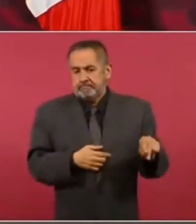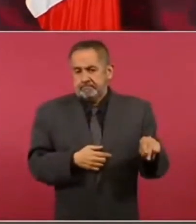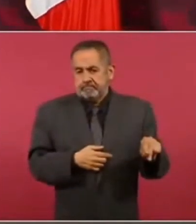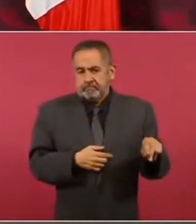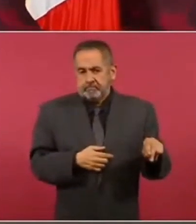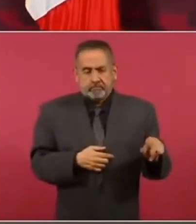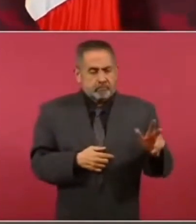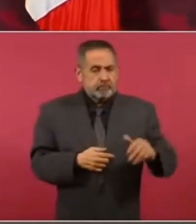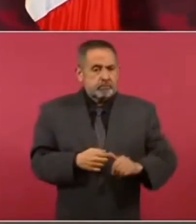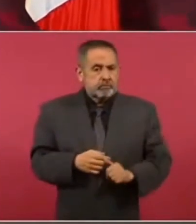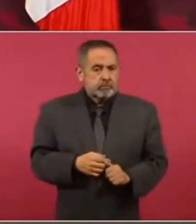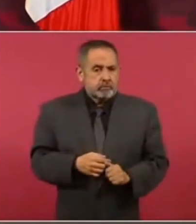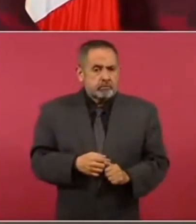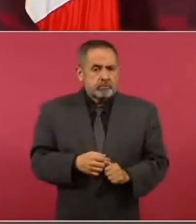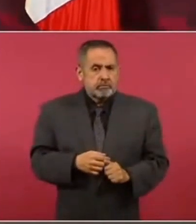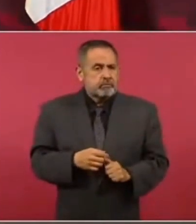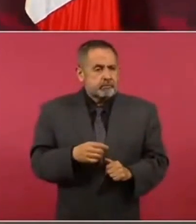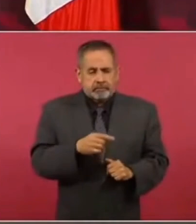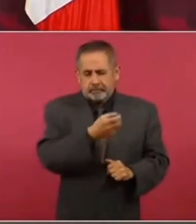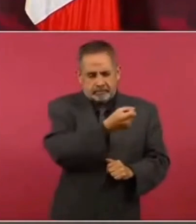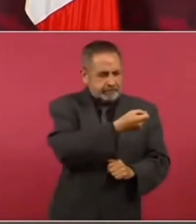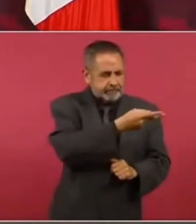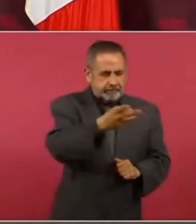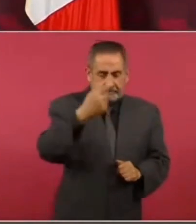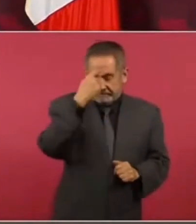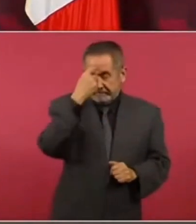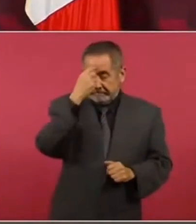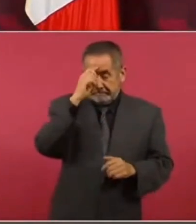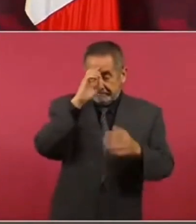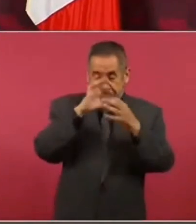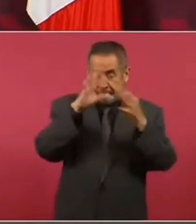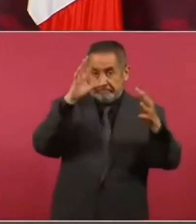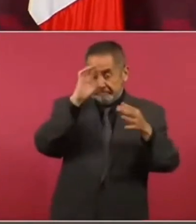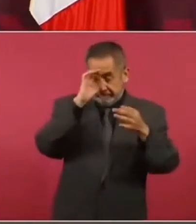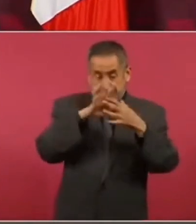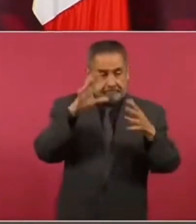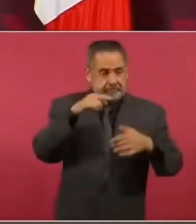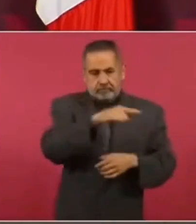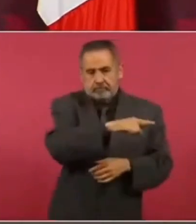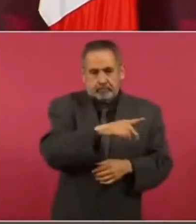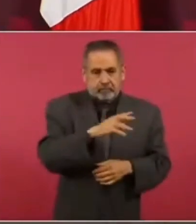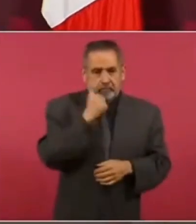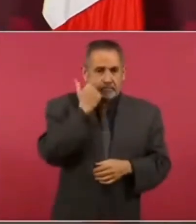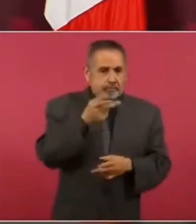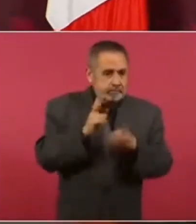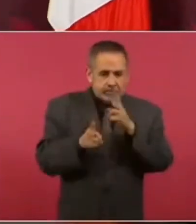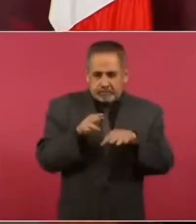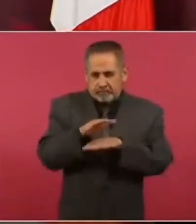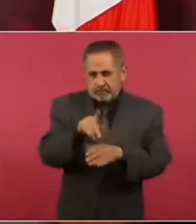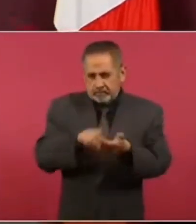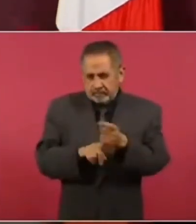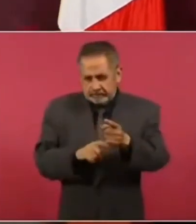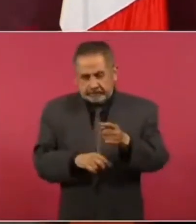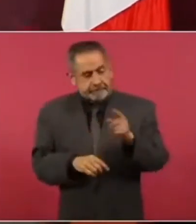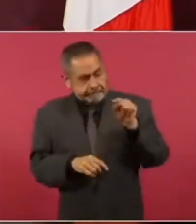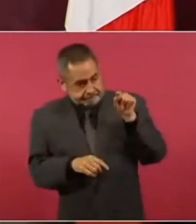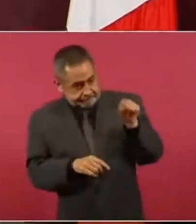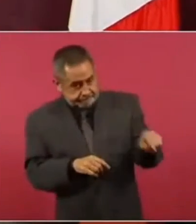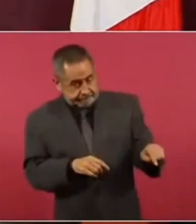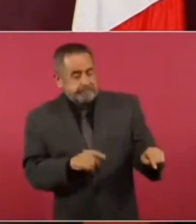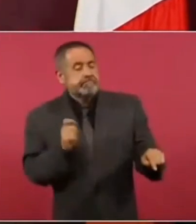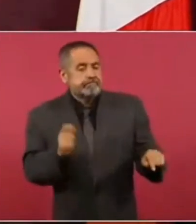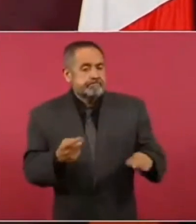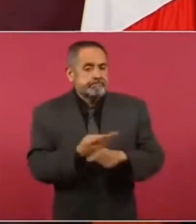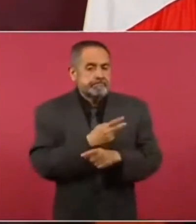que padecen de amnesia o no quieren ya hablar de esos temas.